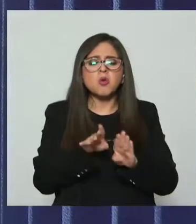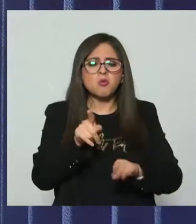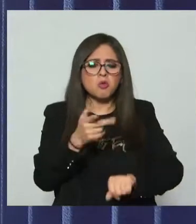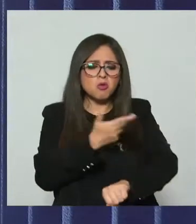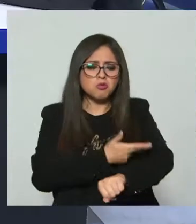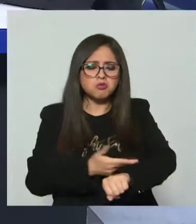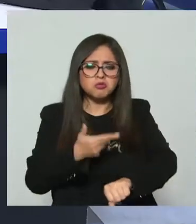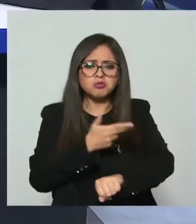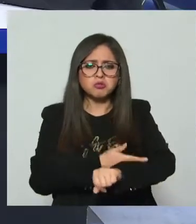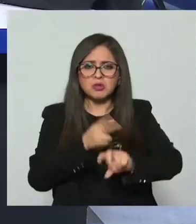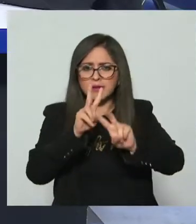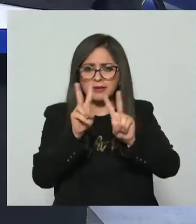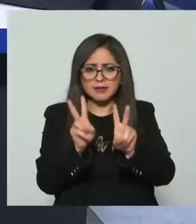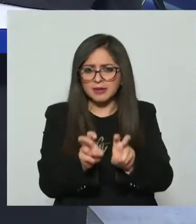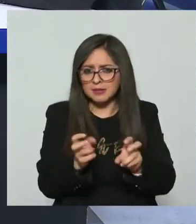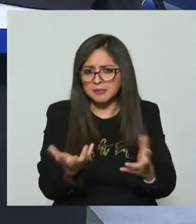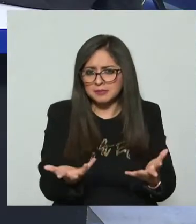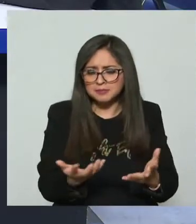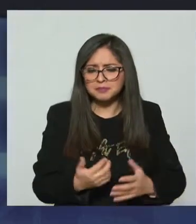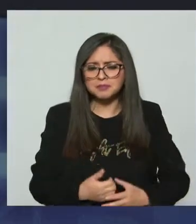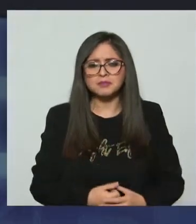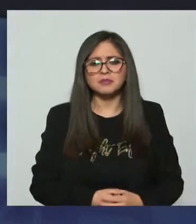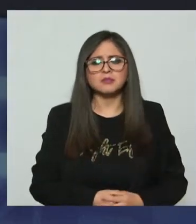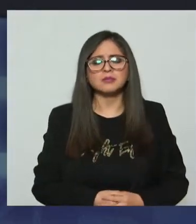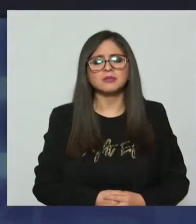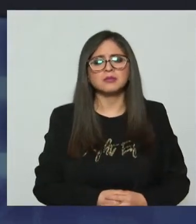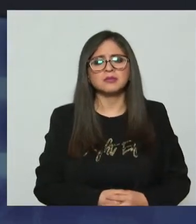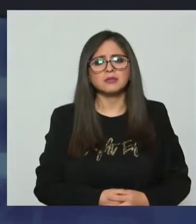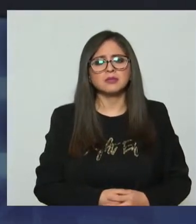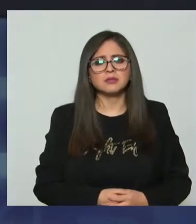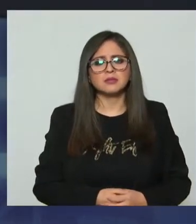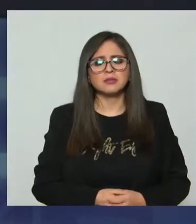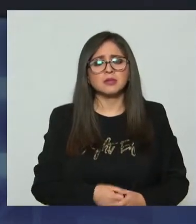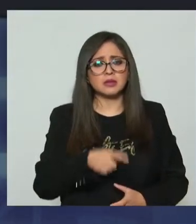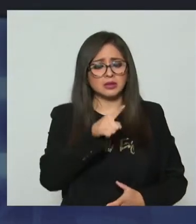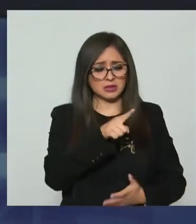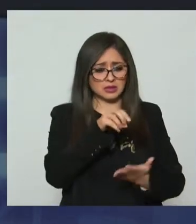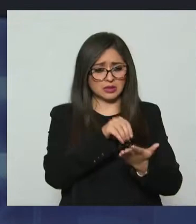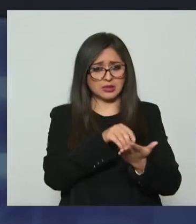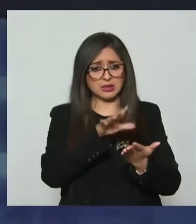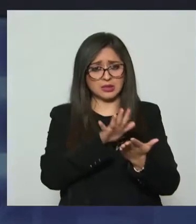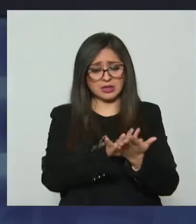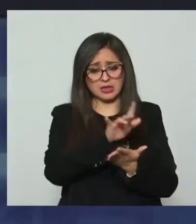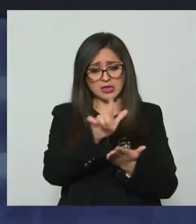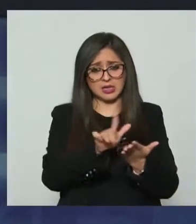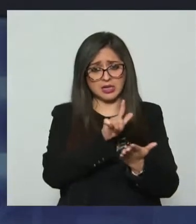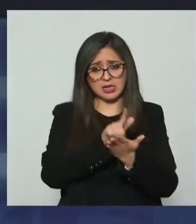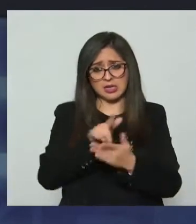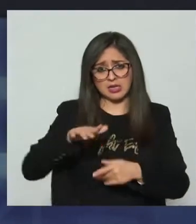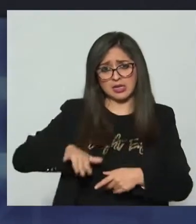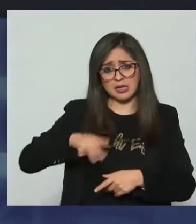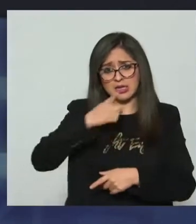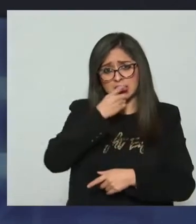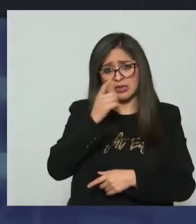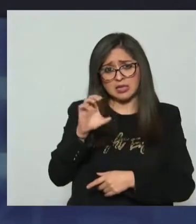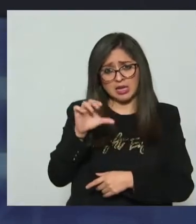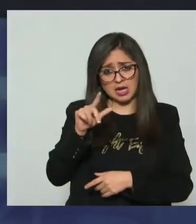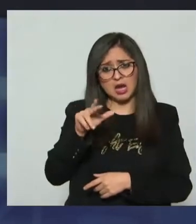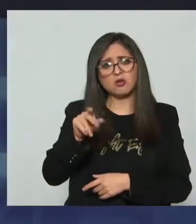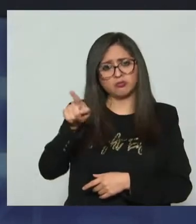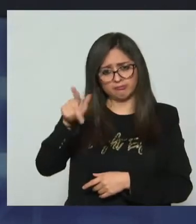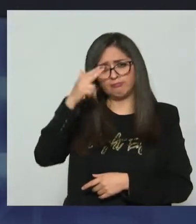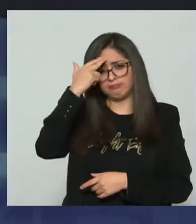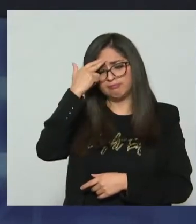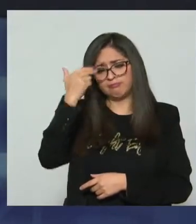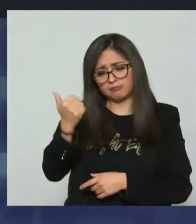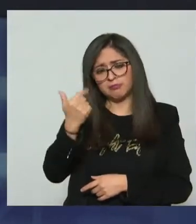Un poco ese proceso legislativo descrito por Carlos es cierto. En otros países lo que se hace, y lo describo